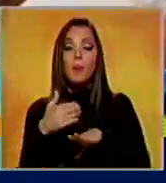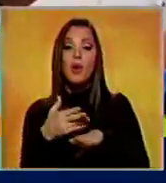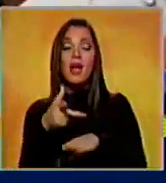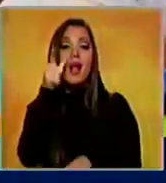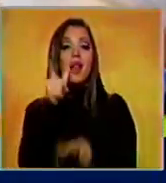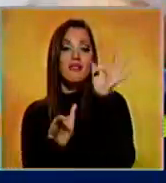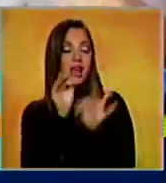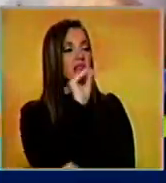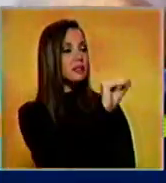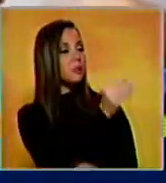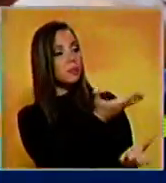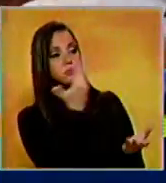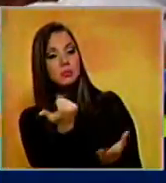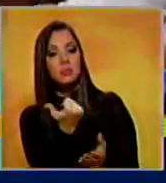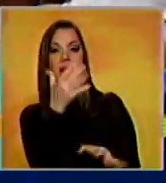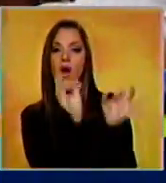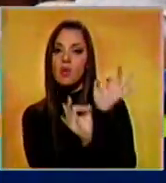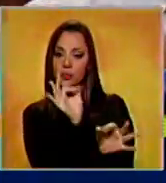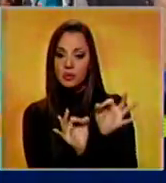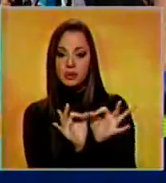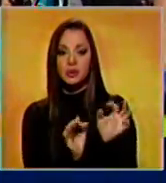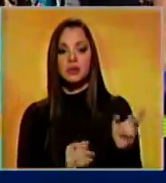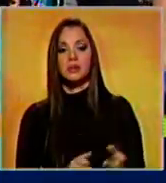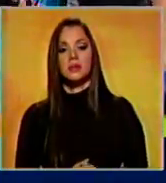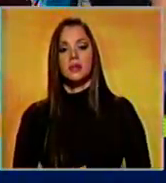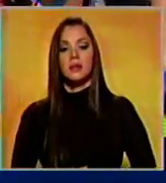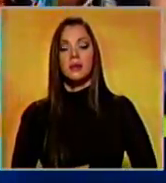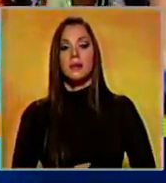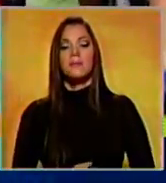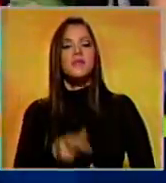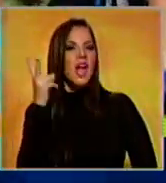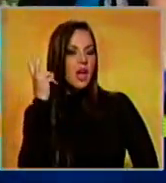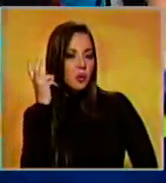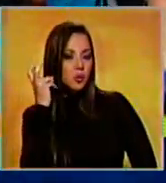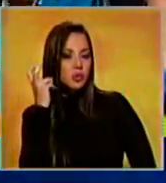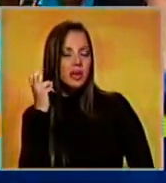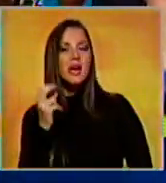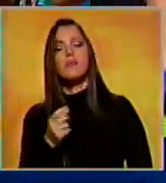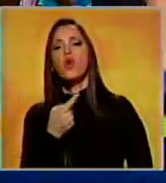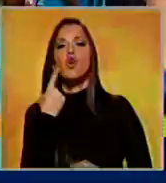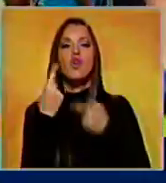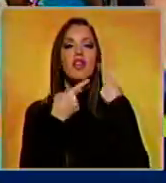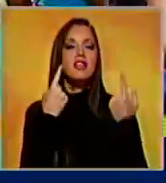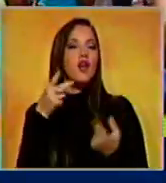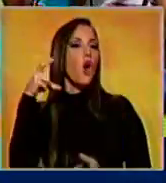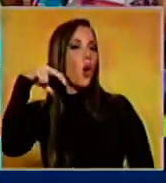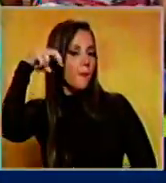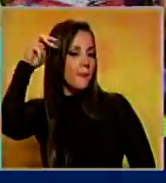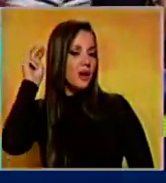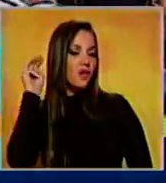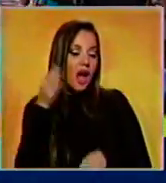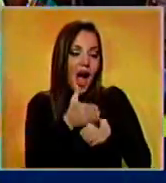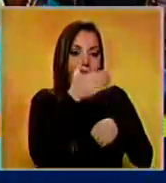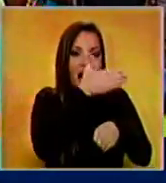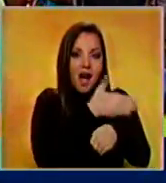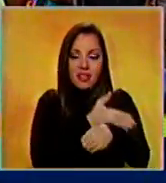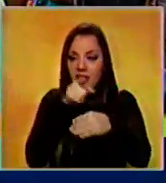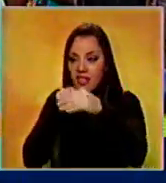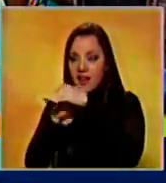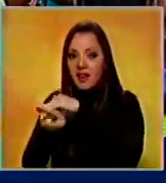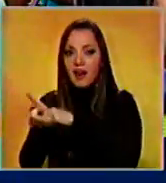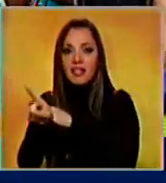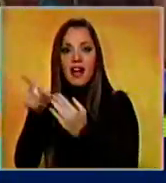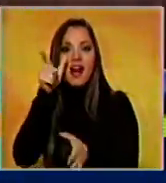20 a nivel nacional a cargo de la fiscal Catherine Harrington. Escuchemos de inmediato declaraciones de María Corina Machado antes de ingresar a